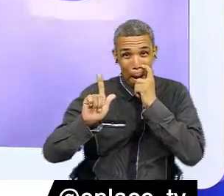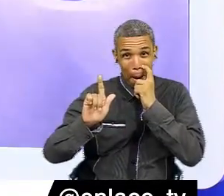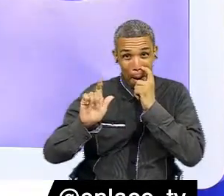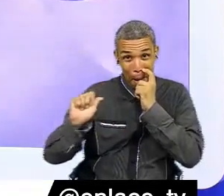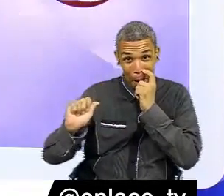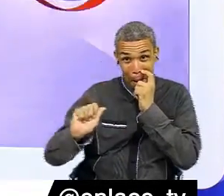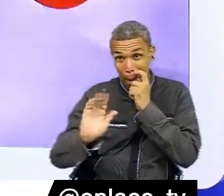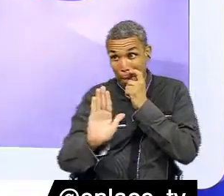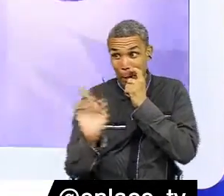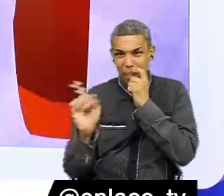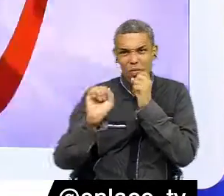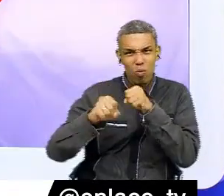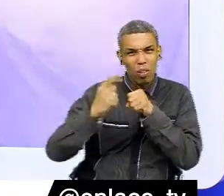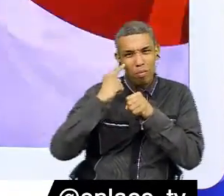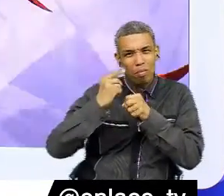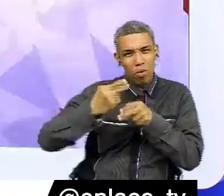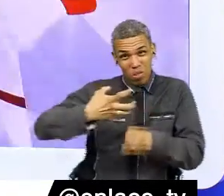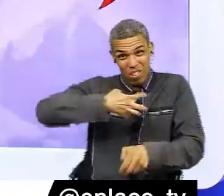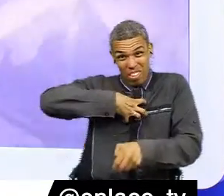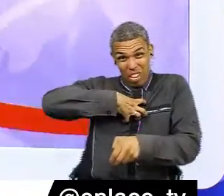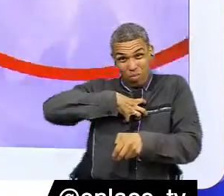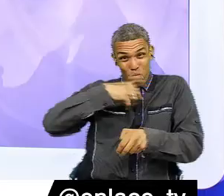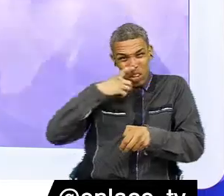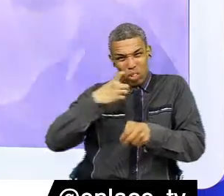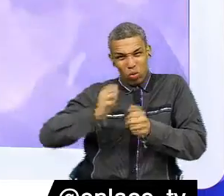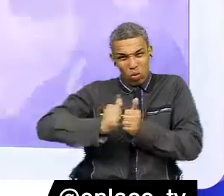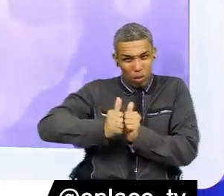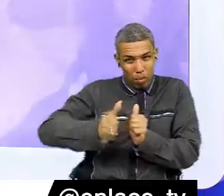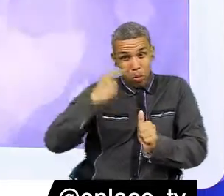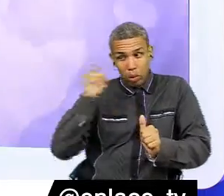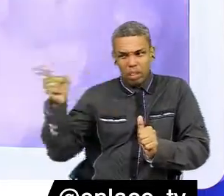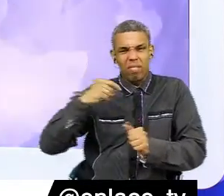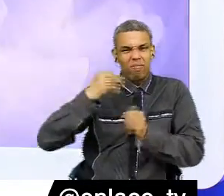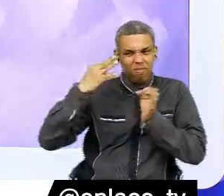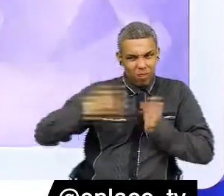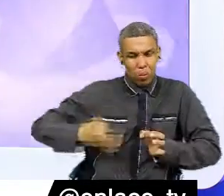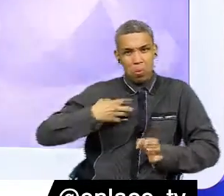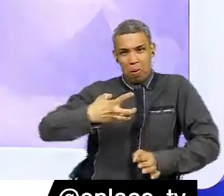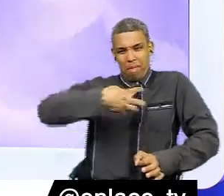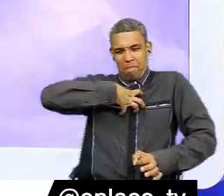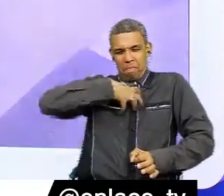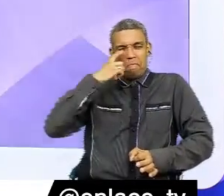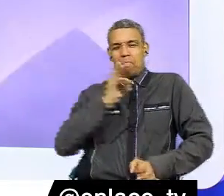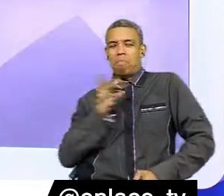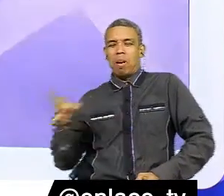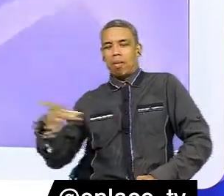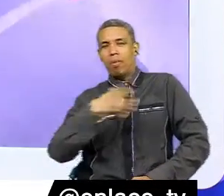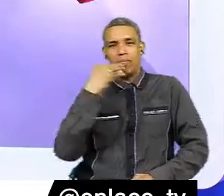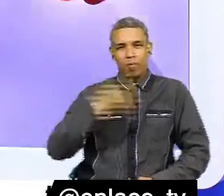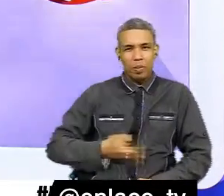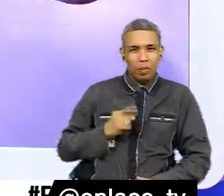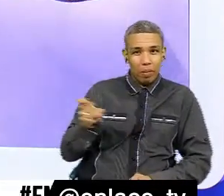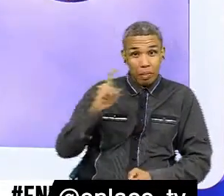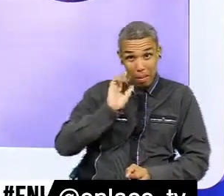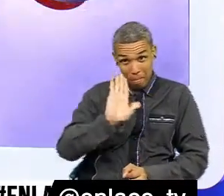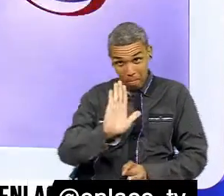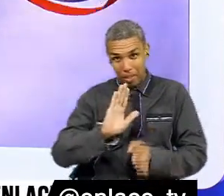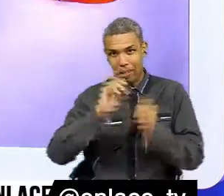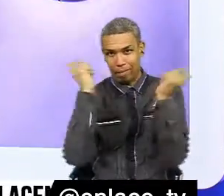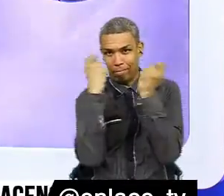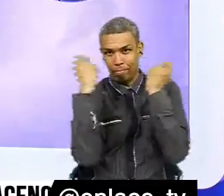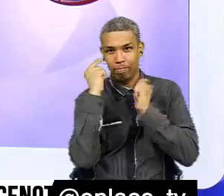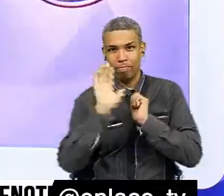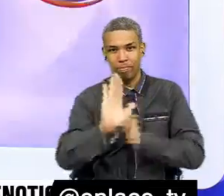firme candidata para llevarse el título de los Juegos Intercolegiados Superate con el Deporte. Información en instantes, es el momento de nuestros patrocinadores.